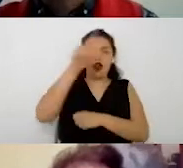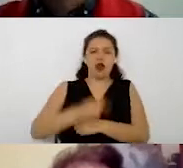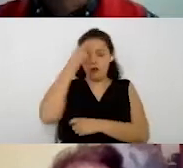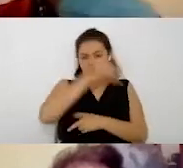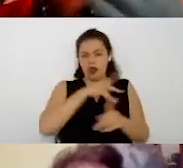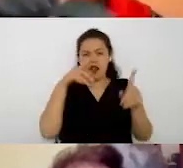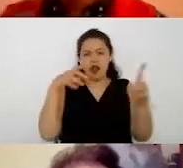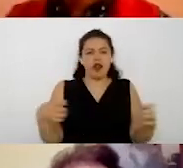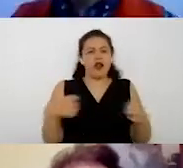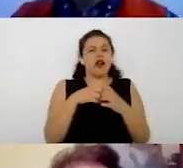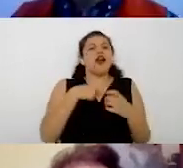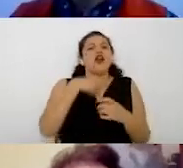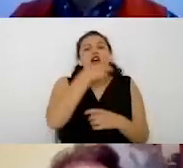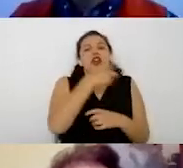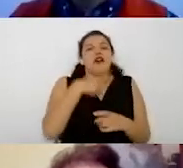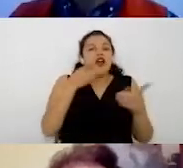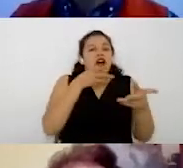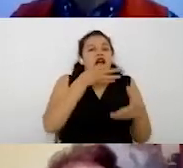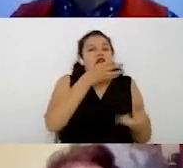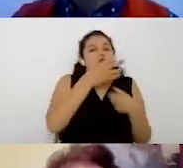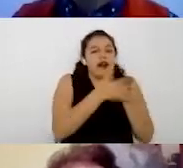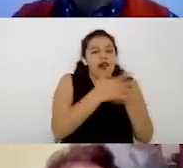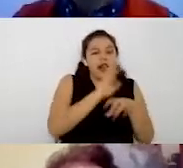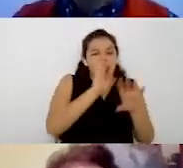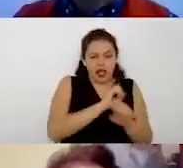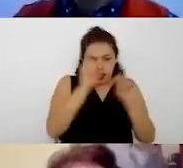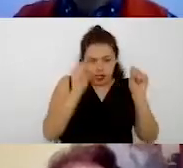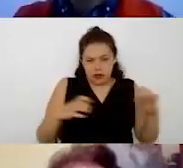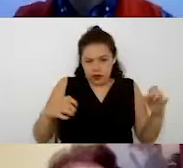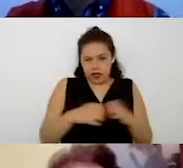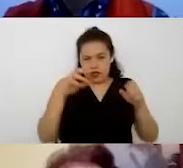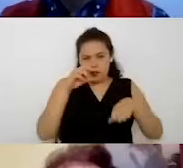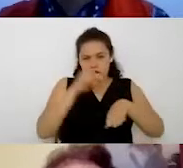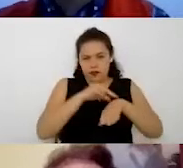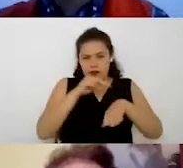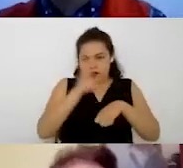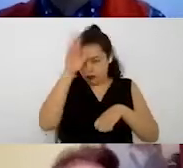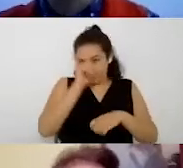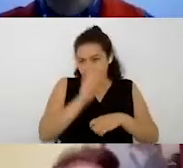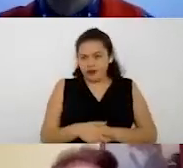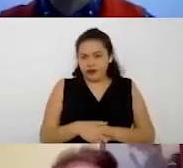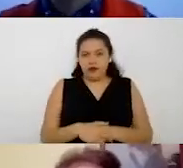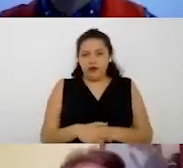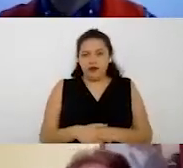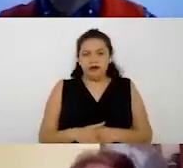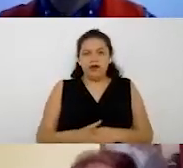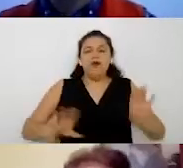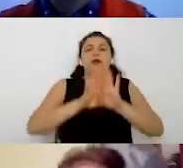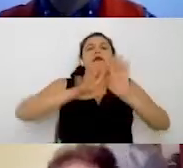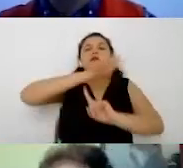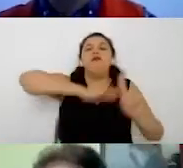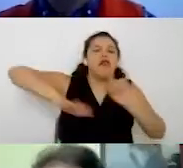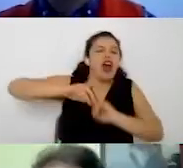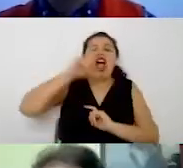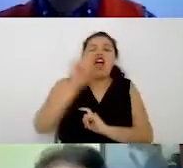yo tuve que haber activado el sistema de urgencias médico. ¿De acuerdo? No minimizar la situación. Recordemos